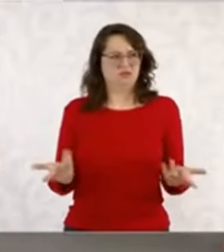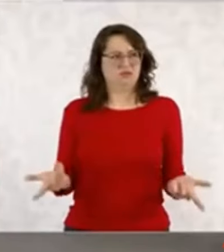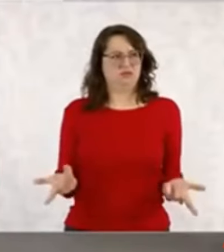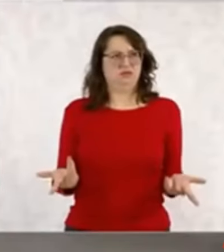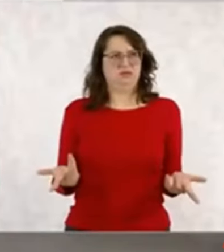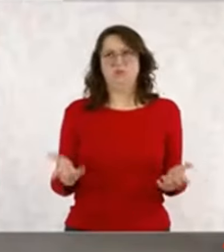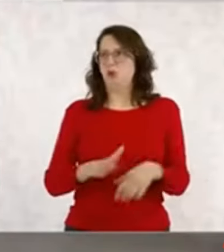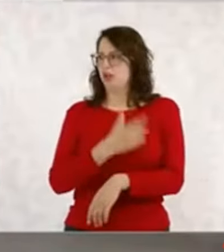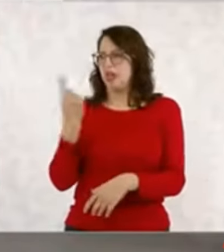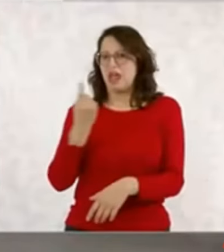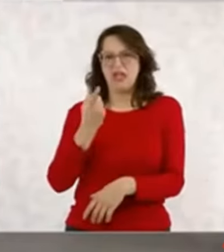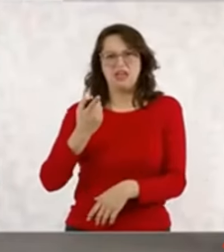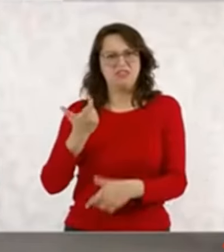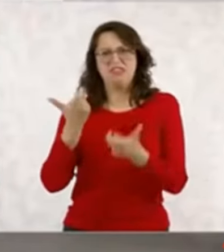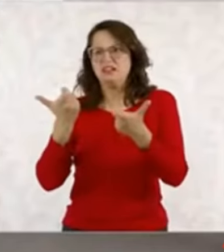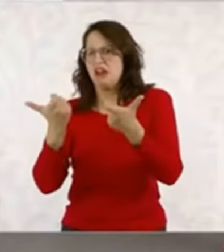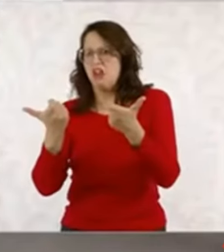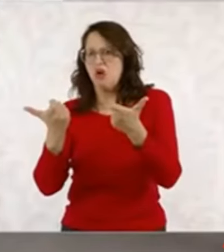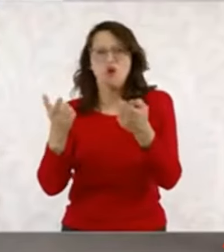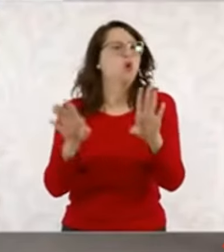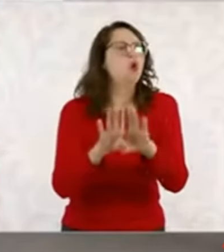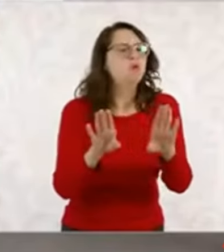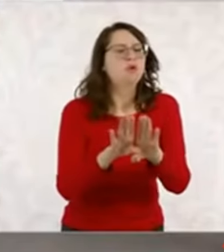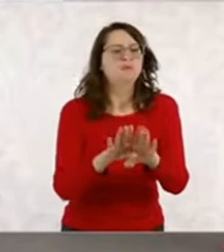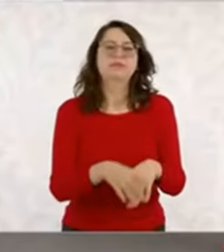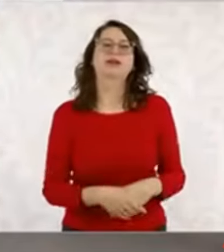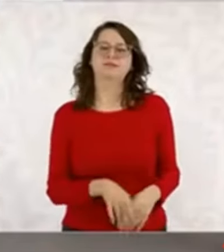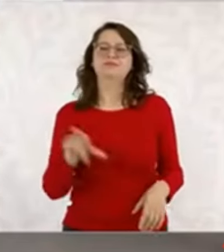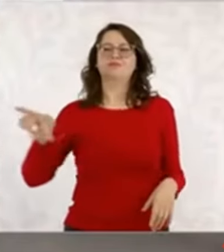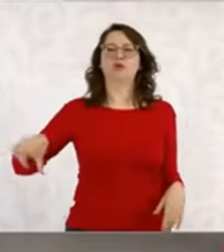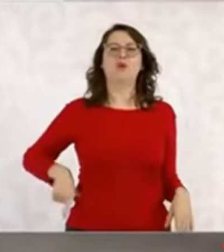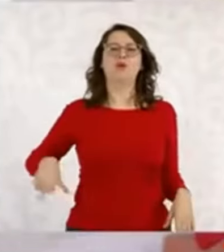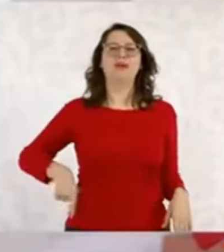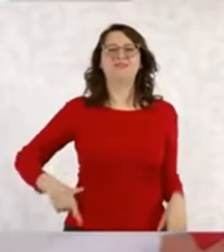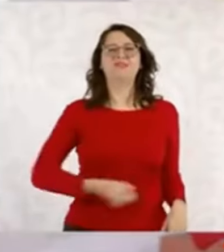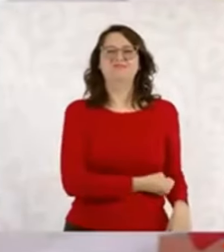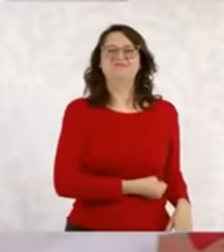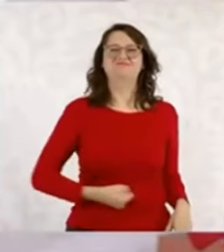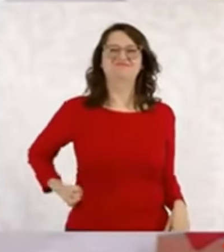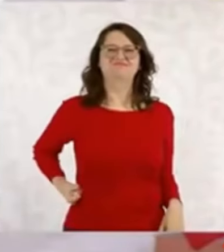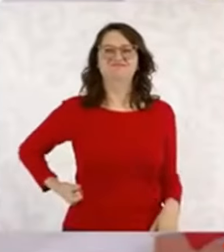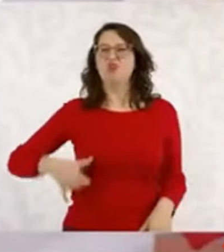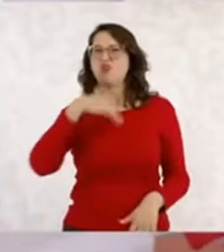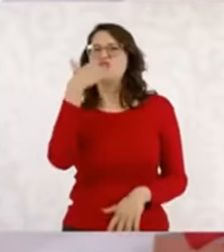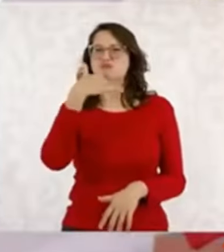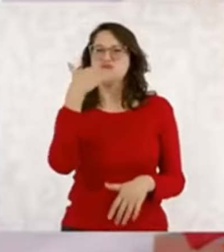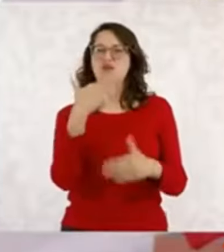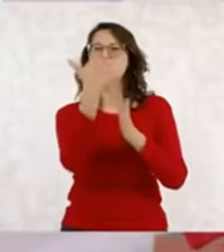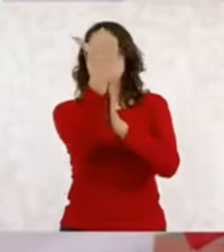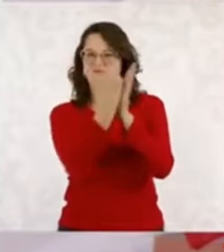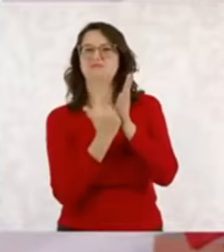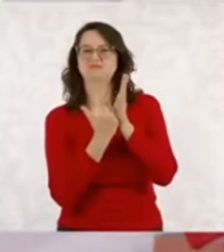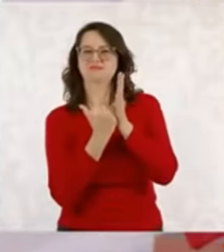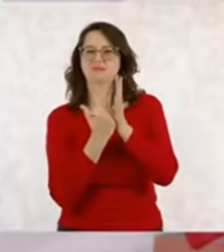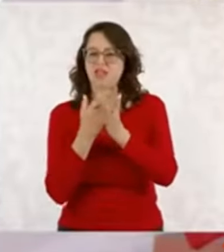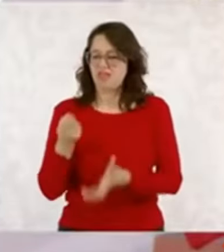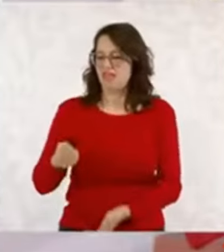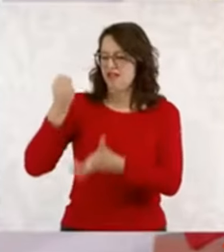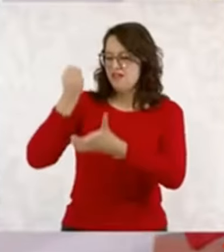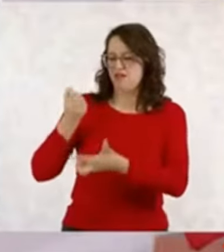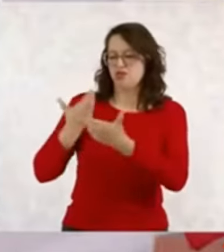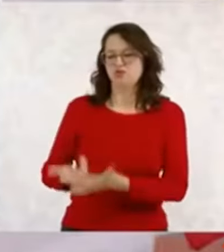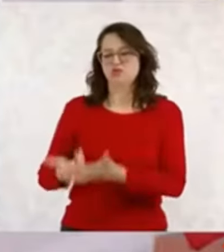austeridad republicana y combate a la corrupción? Nunca se hubiera logrado eso. Porque hay más